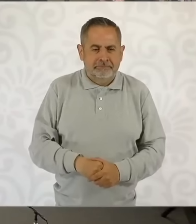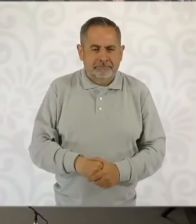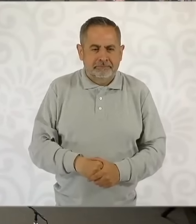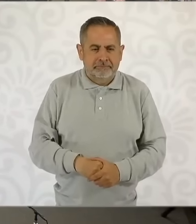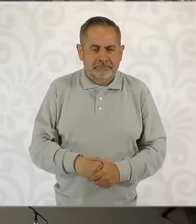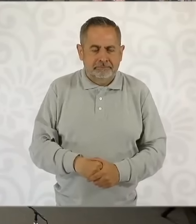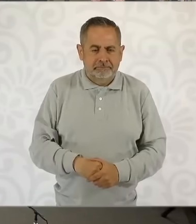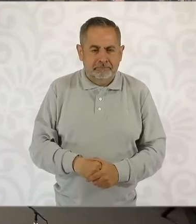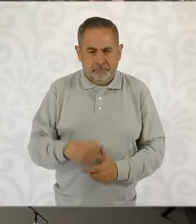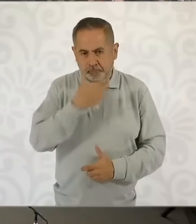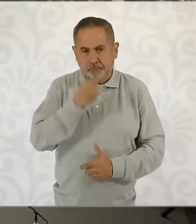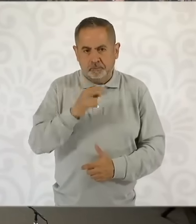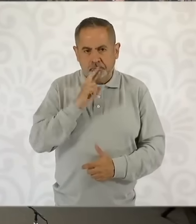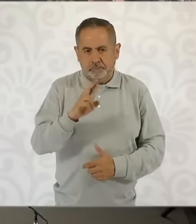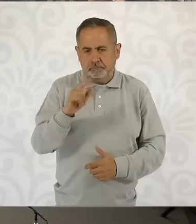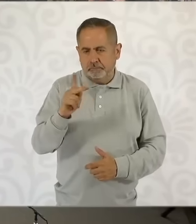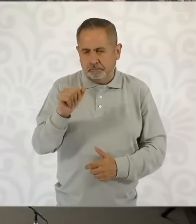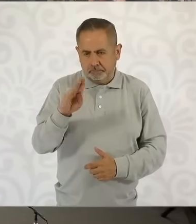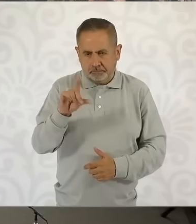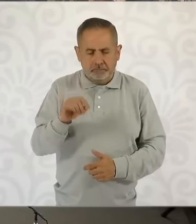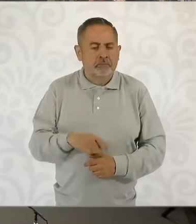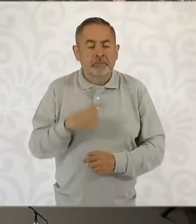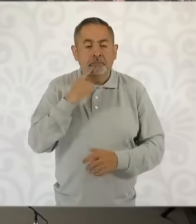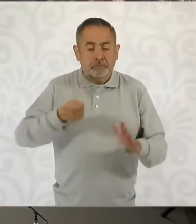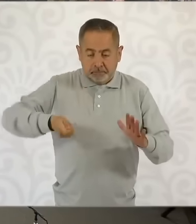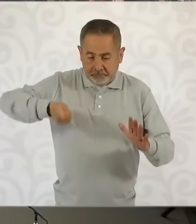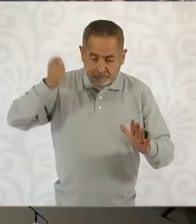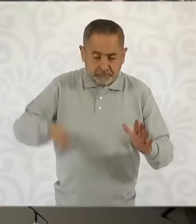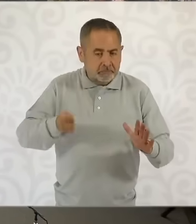Esta sentencia ha sido pronunciada